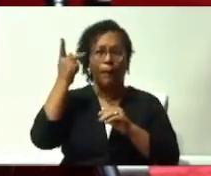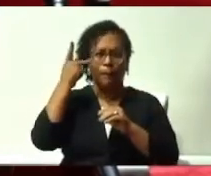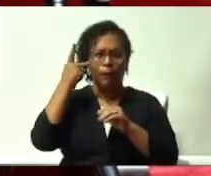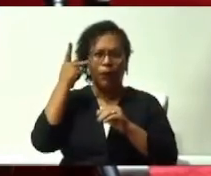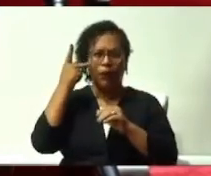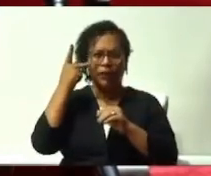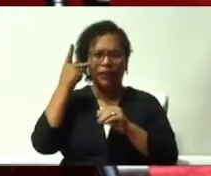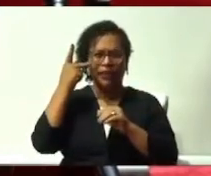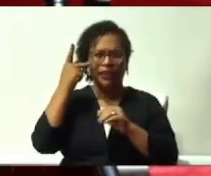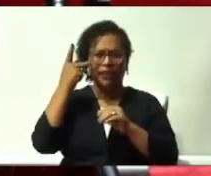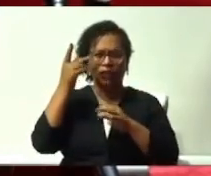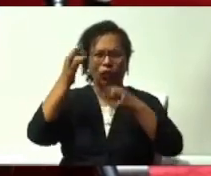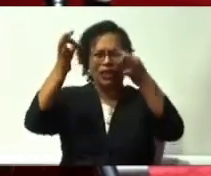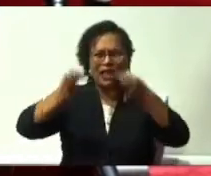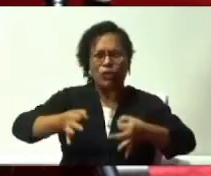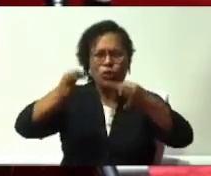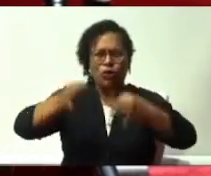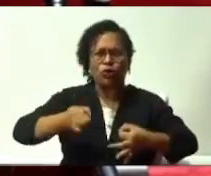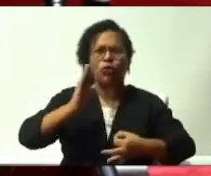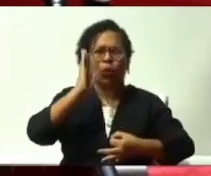oposición.